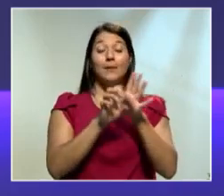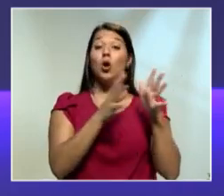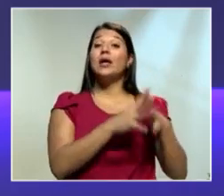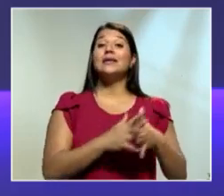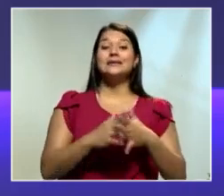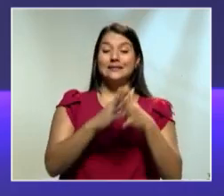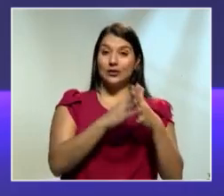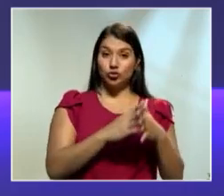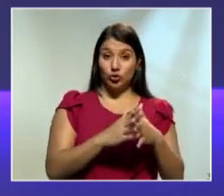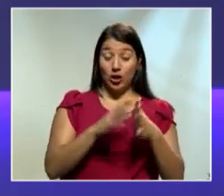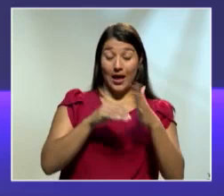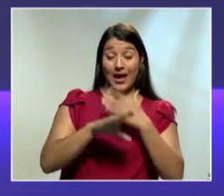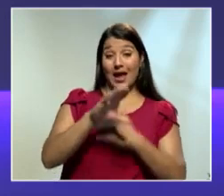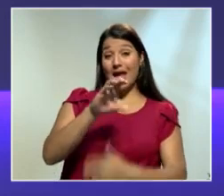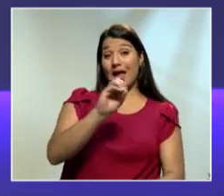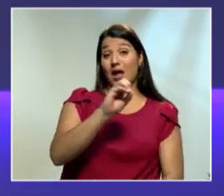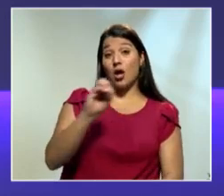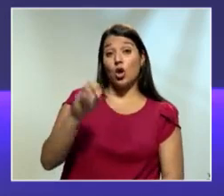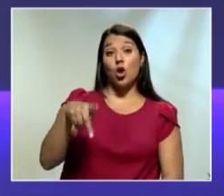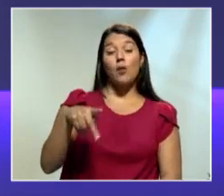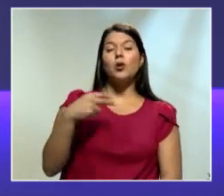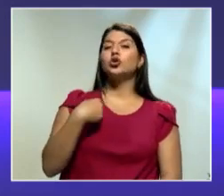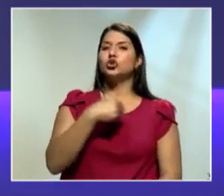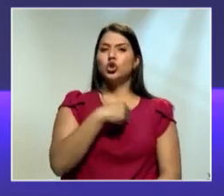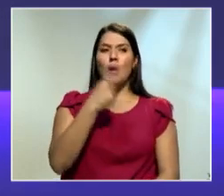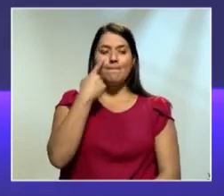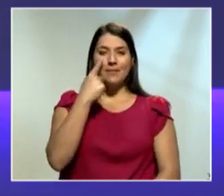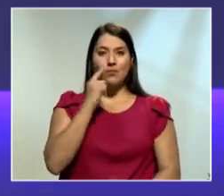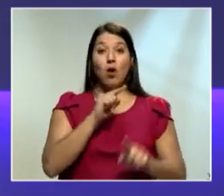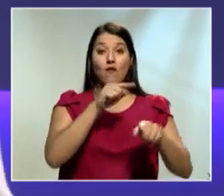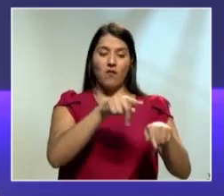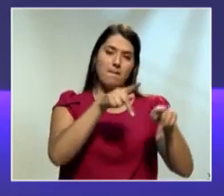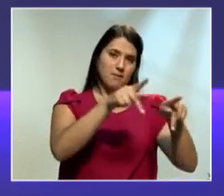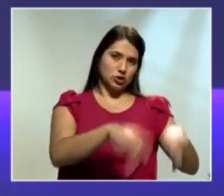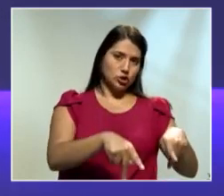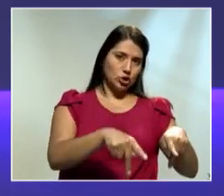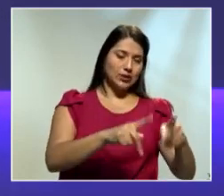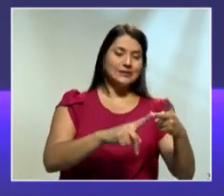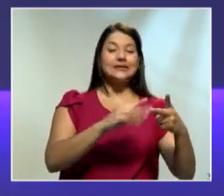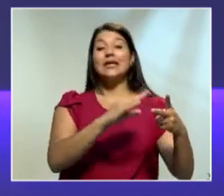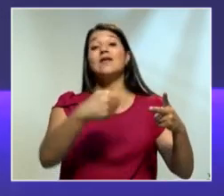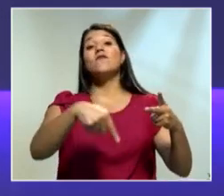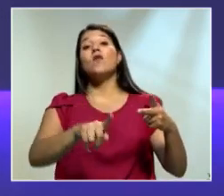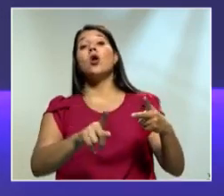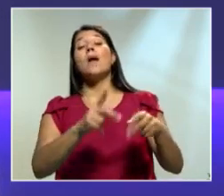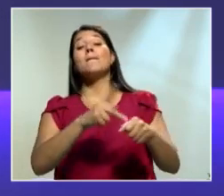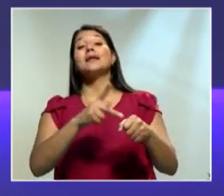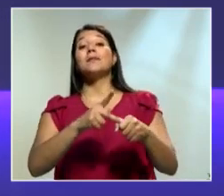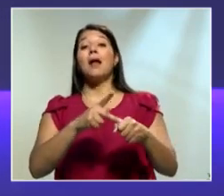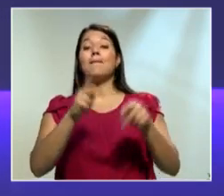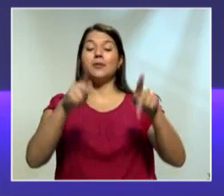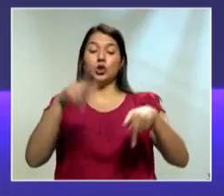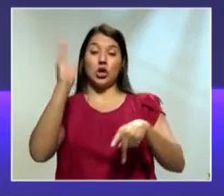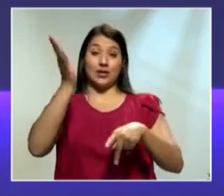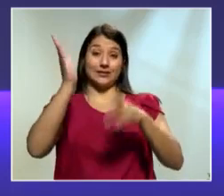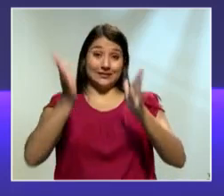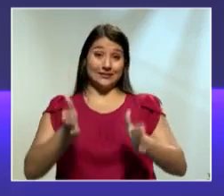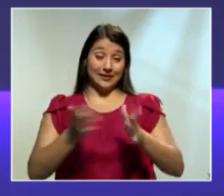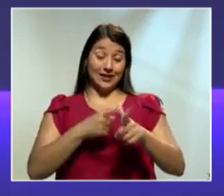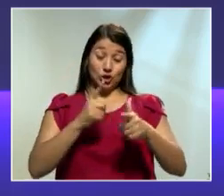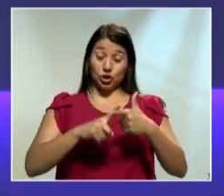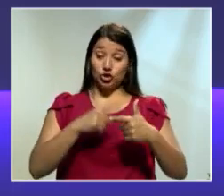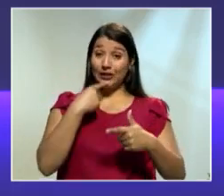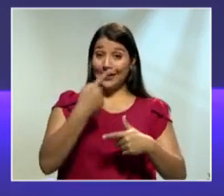en la COP, estaban participando sociedad civil y estaban participando congresistas. Entonces, ellos dijeron,